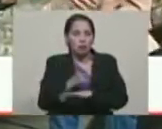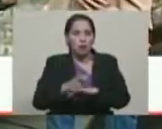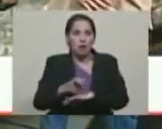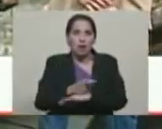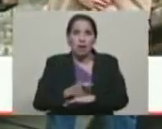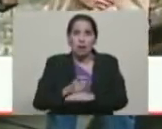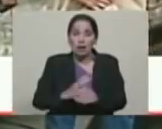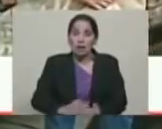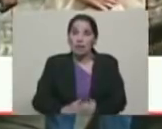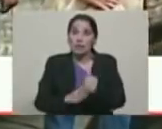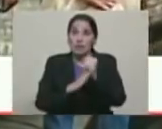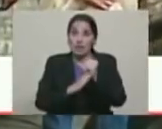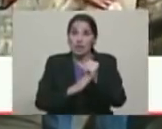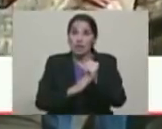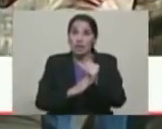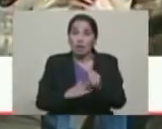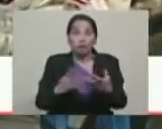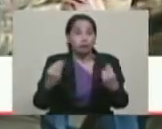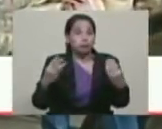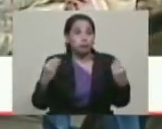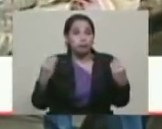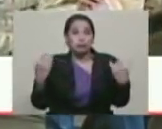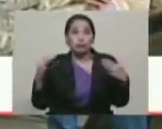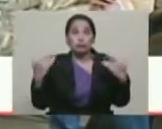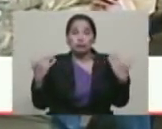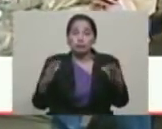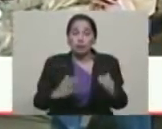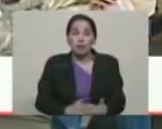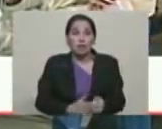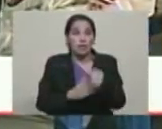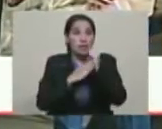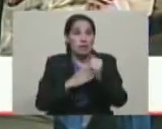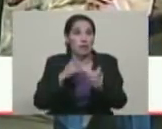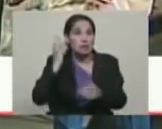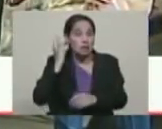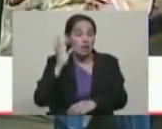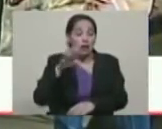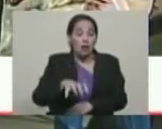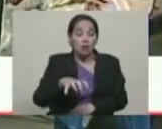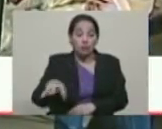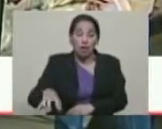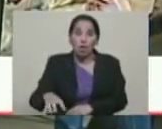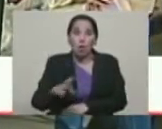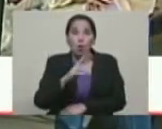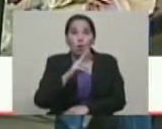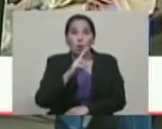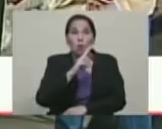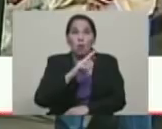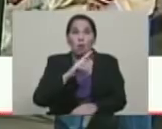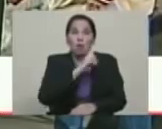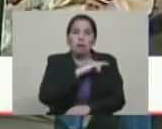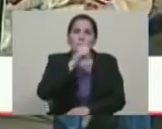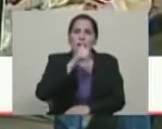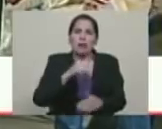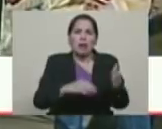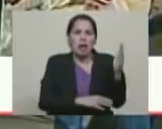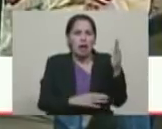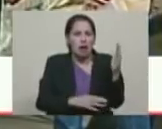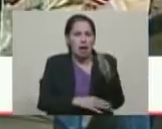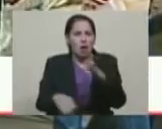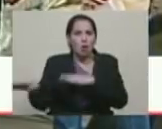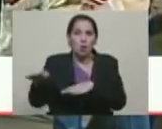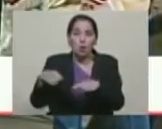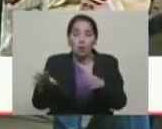lideresa. Fíjense cómo tenemos lideresas de primer nivel al frente de estados, Lara, coger, ¿ah? Y la